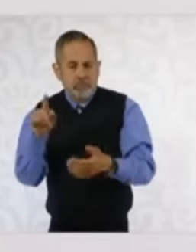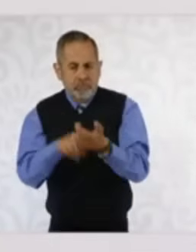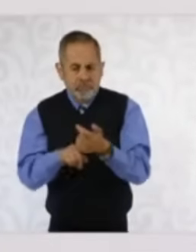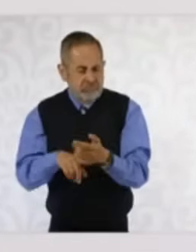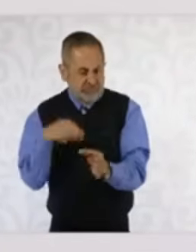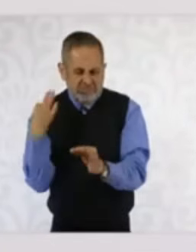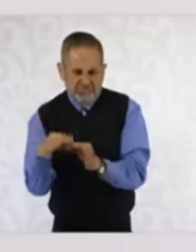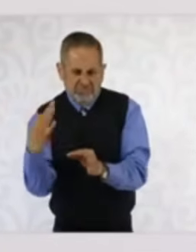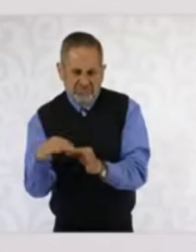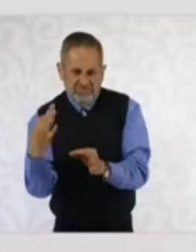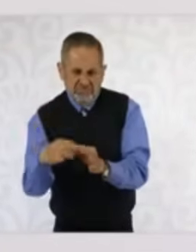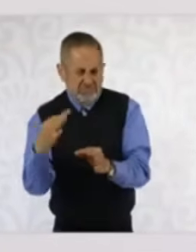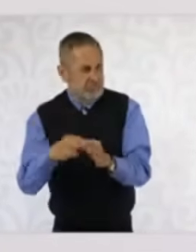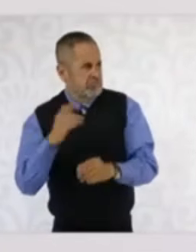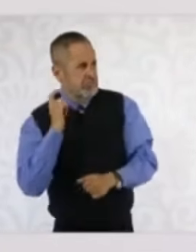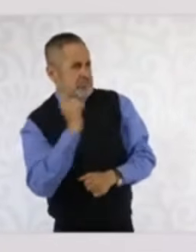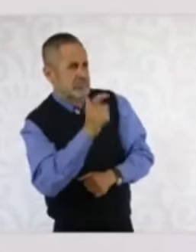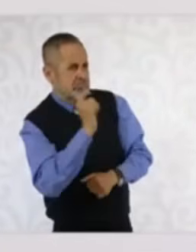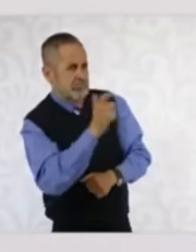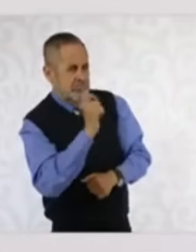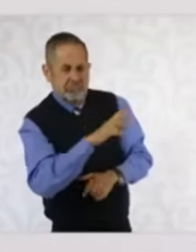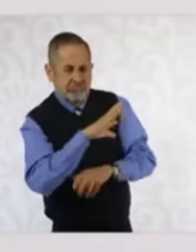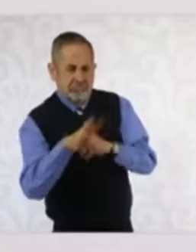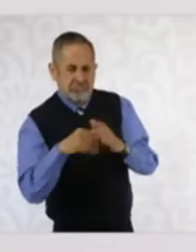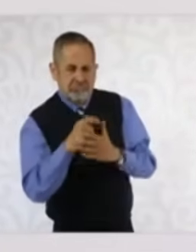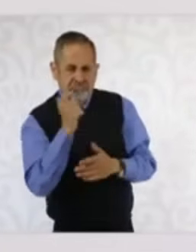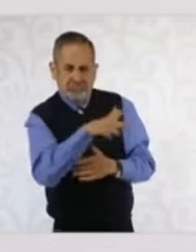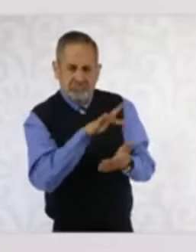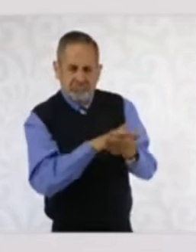vencimientos. Me refiero a que ninguno. Sin apoyo.